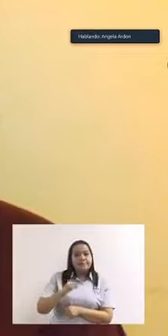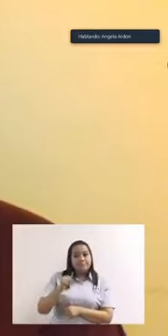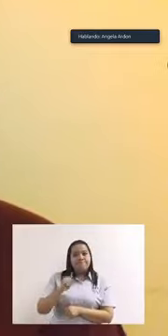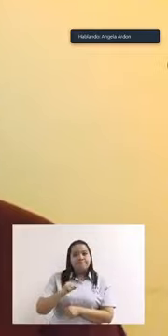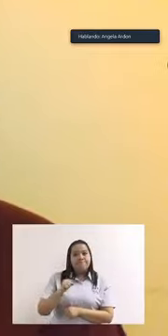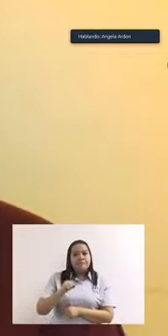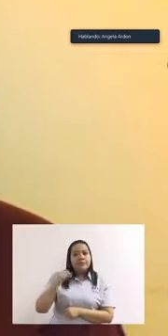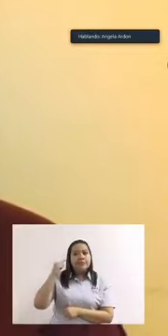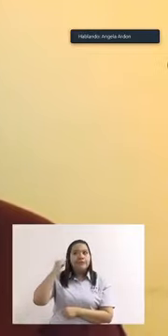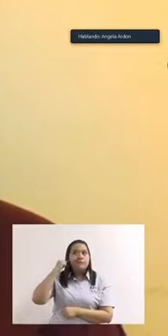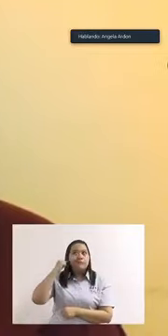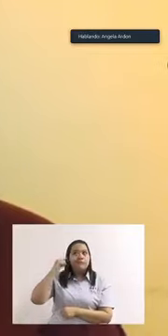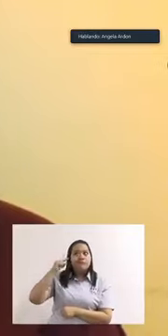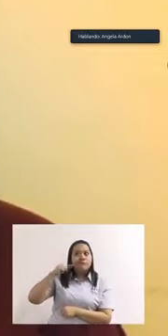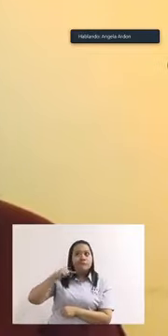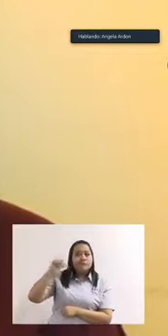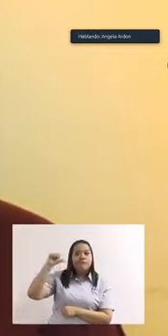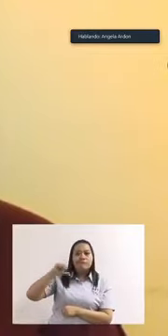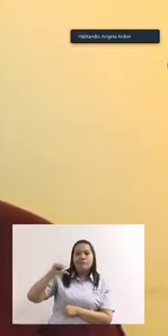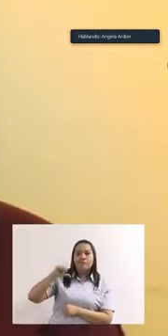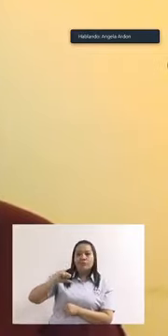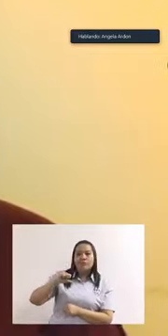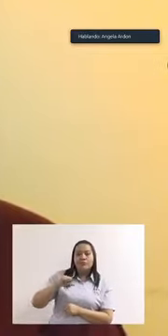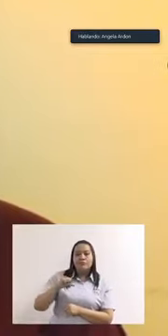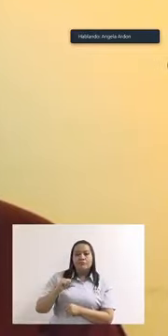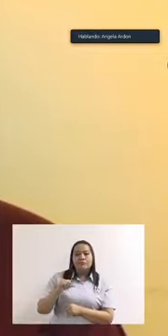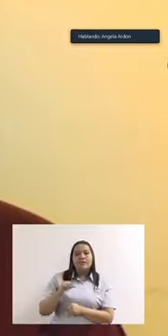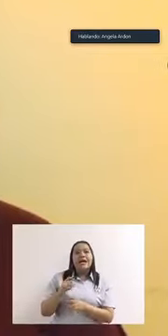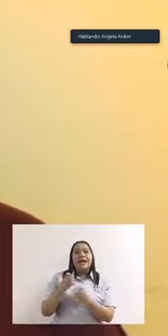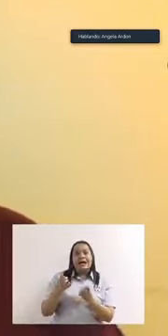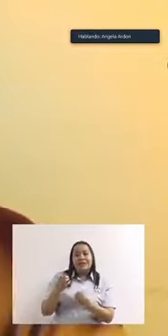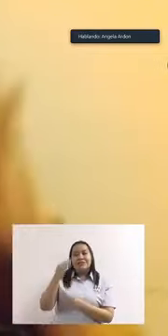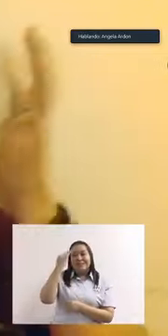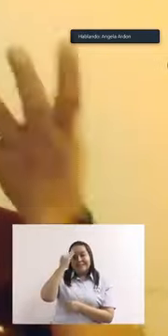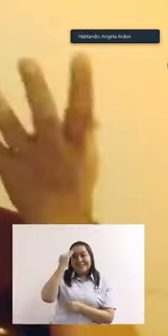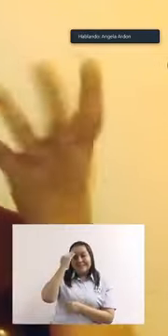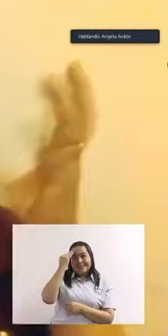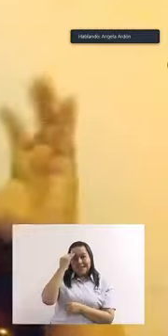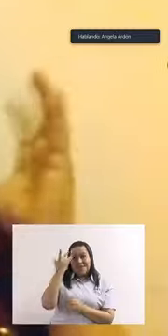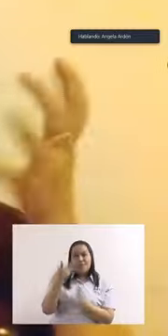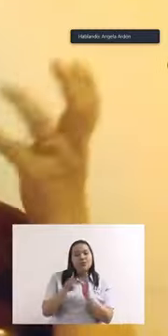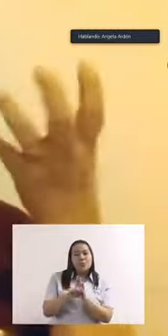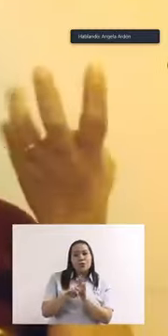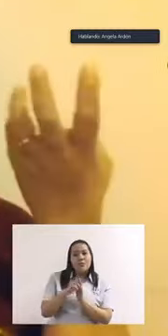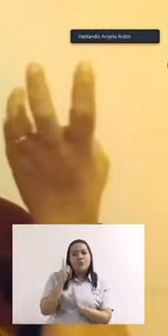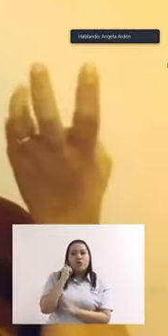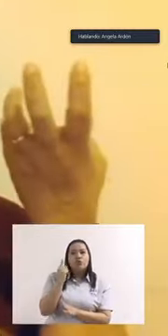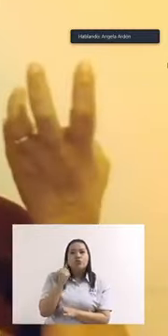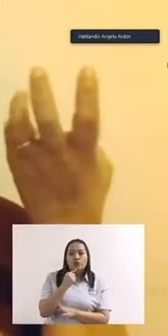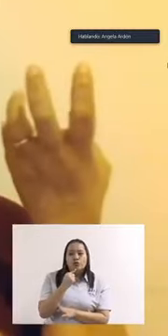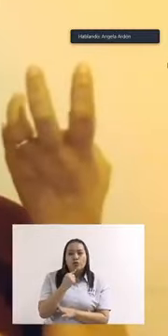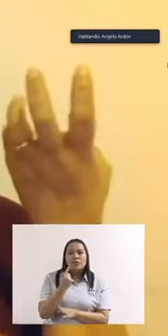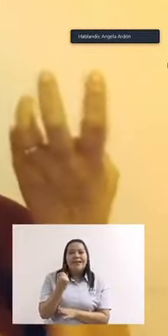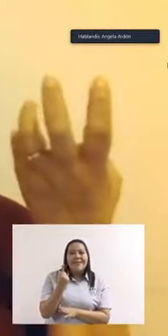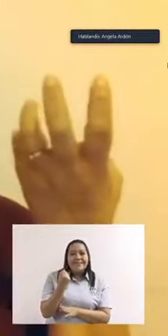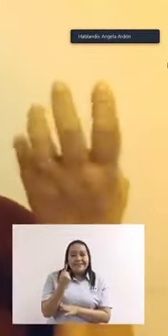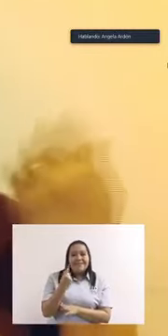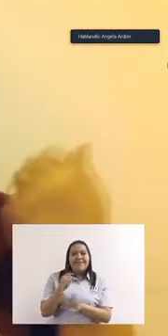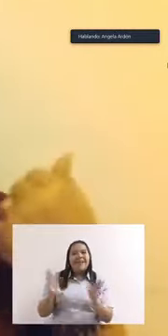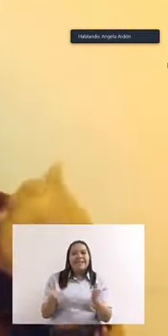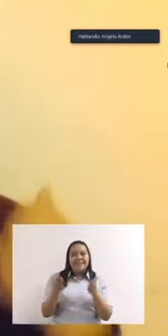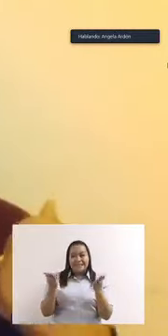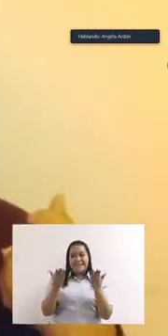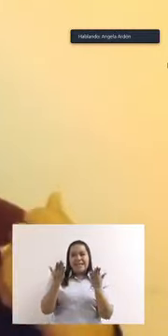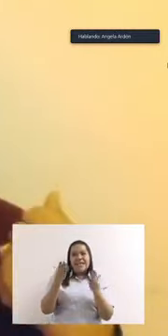parte auditiva y la parte de sordo, sabemos, o cualquier parte, que la falta de oxígeno en